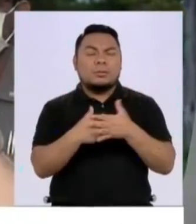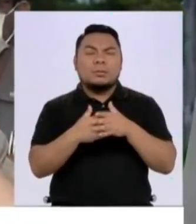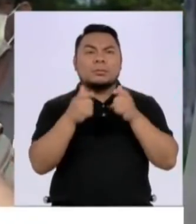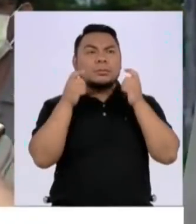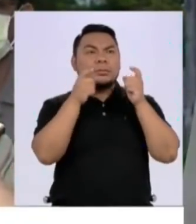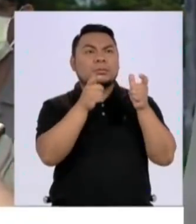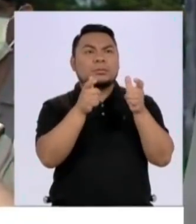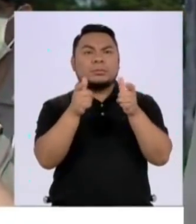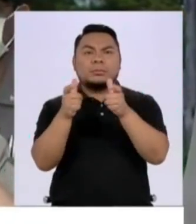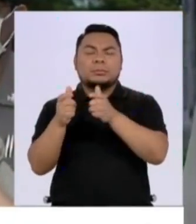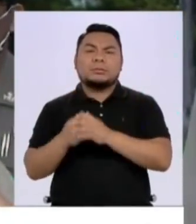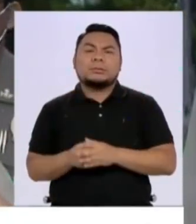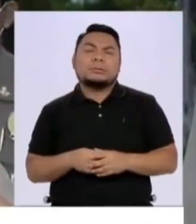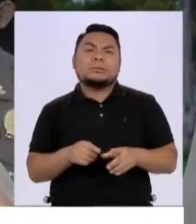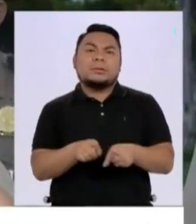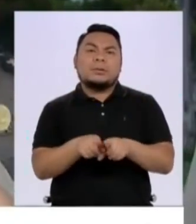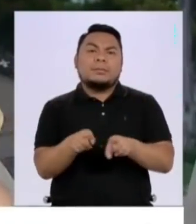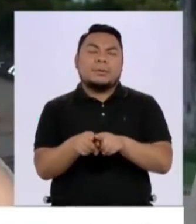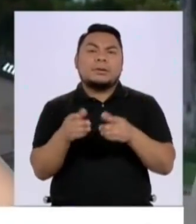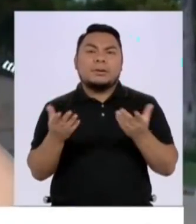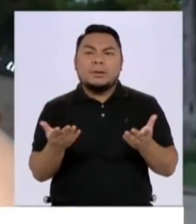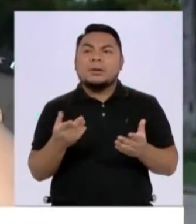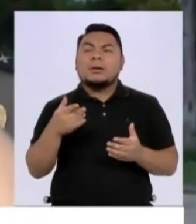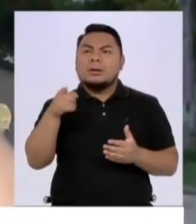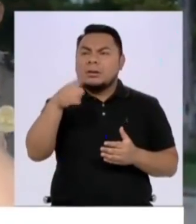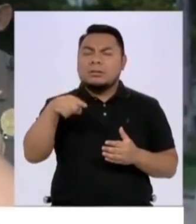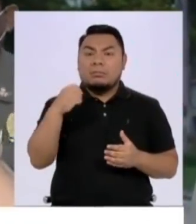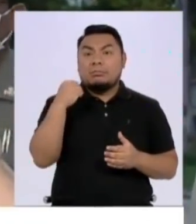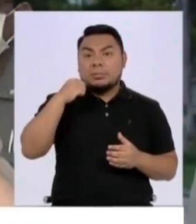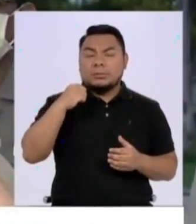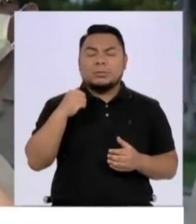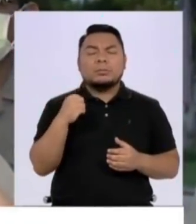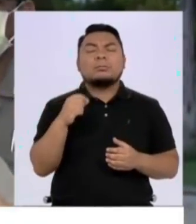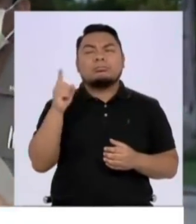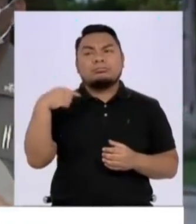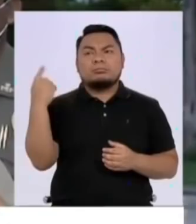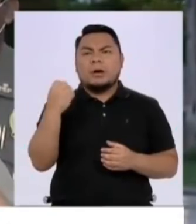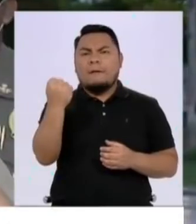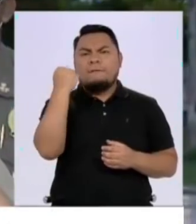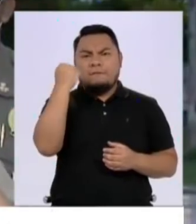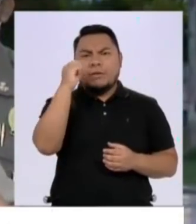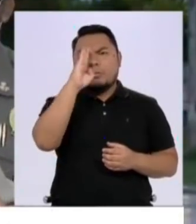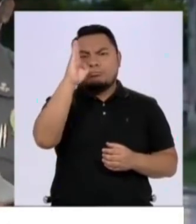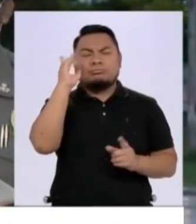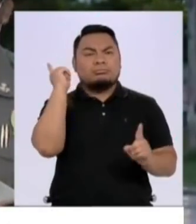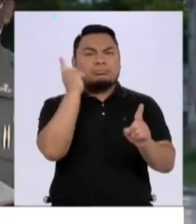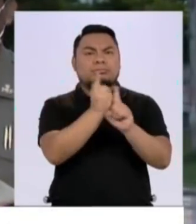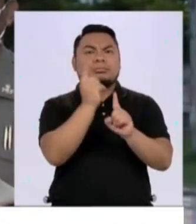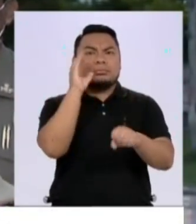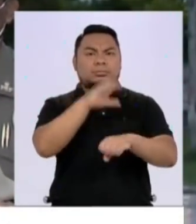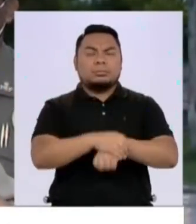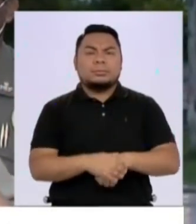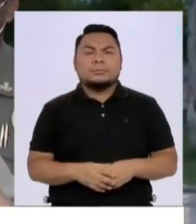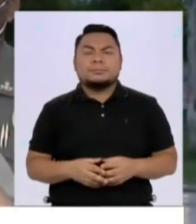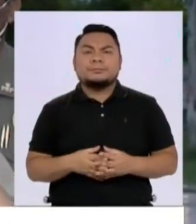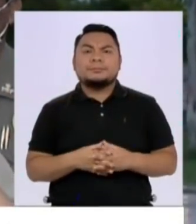controles. Uh-huh. Y aquellos que insistan, pues vamos a actuar con toda la drasticidad que nos da la ley.